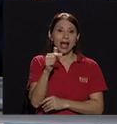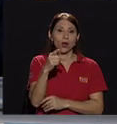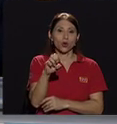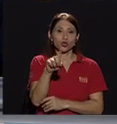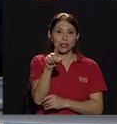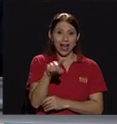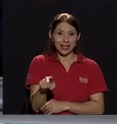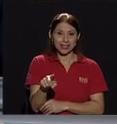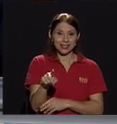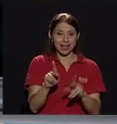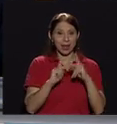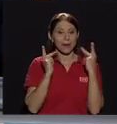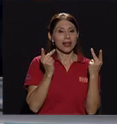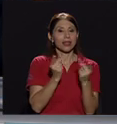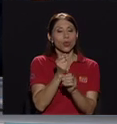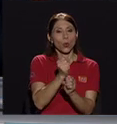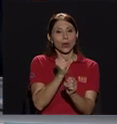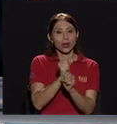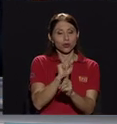Partido Obrero Socialista,